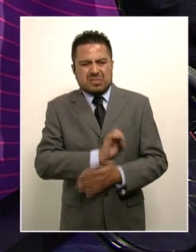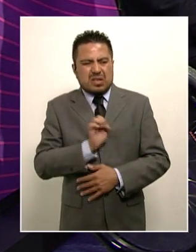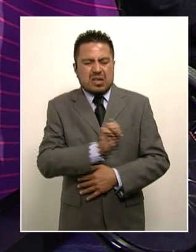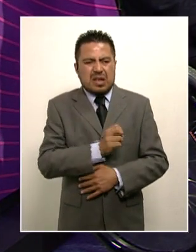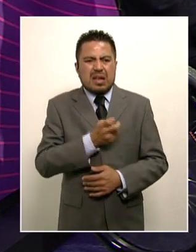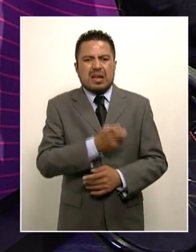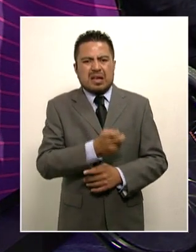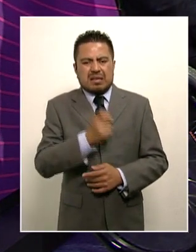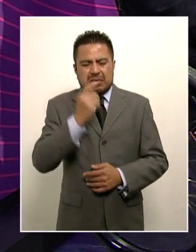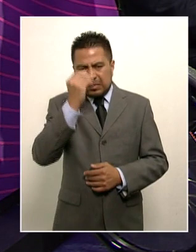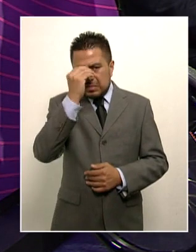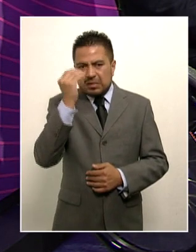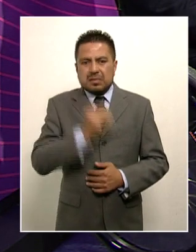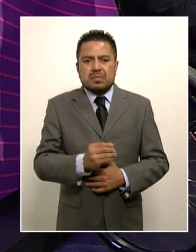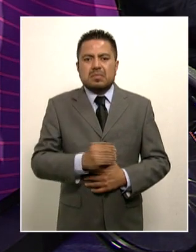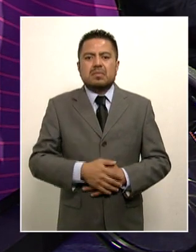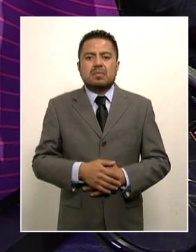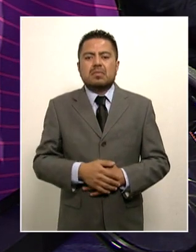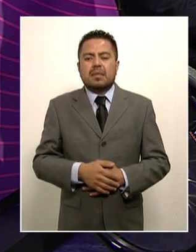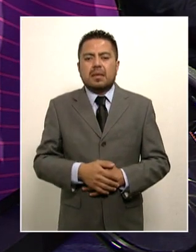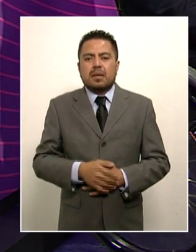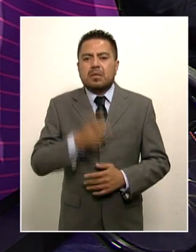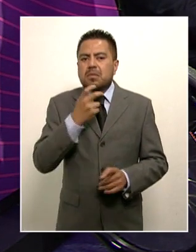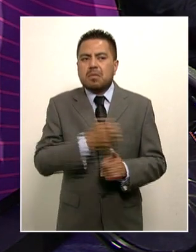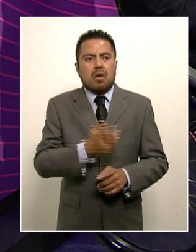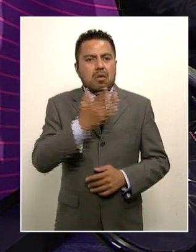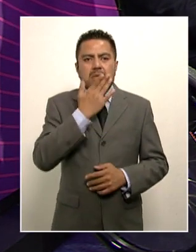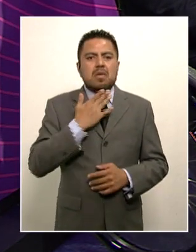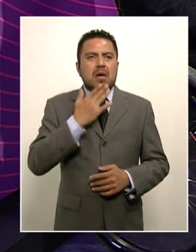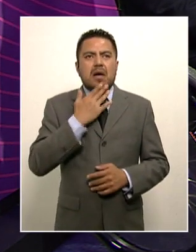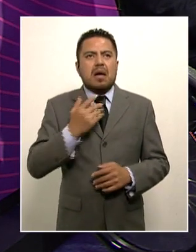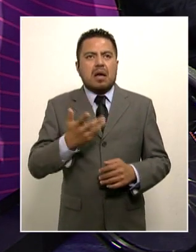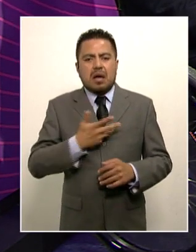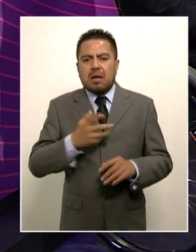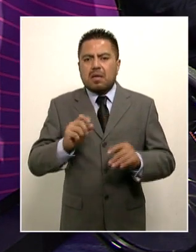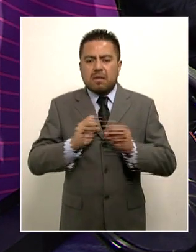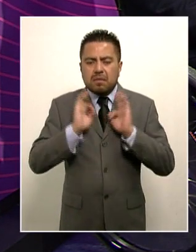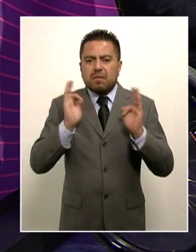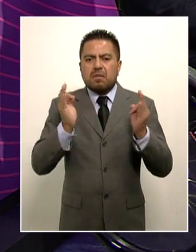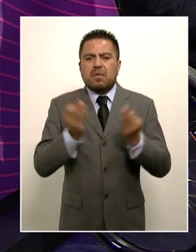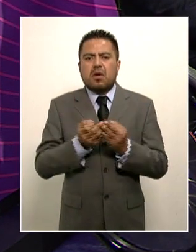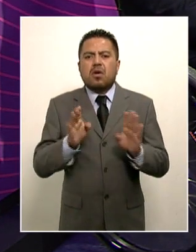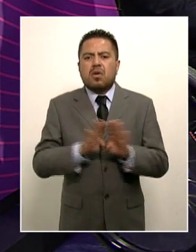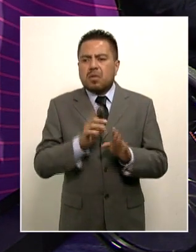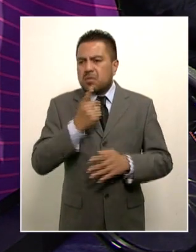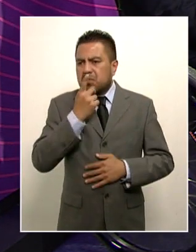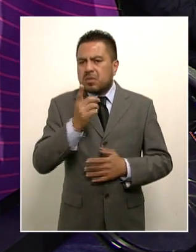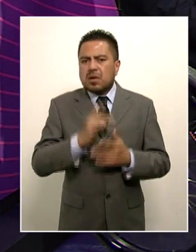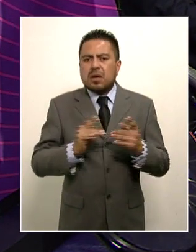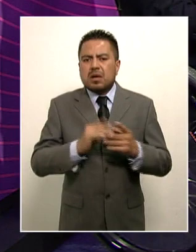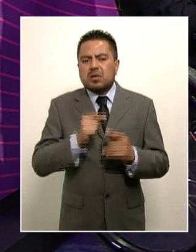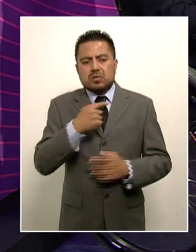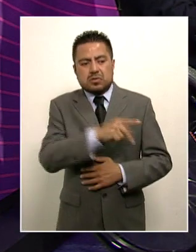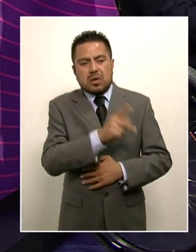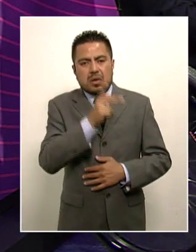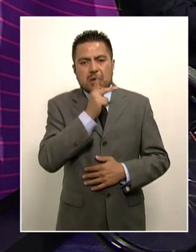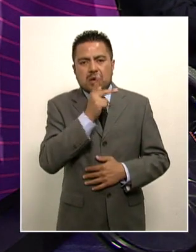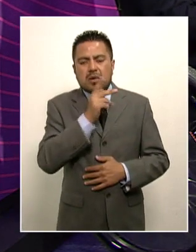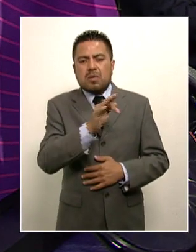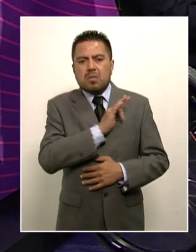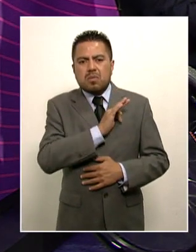¿no? Entonces él no tenía forma de decir que su papá